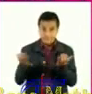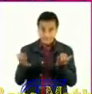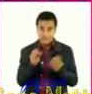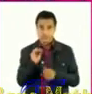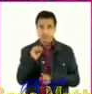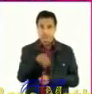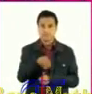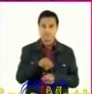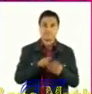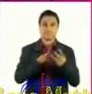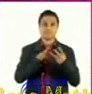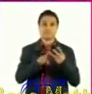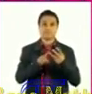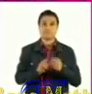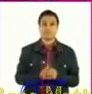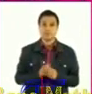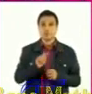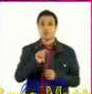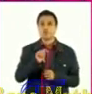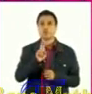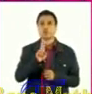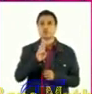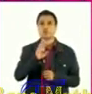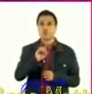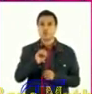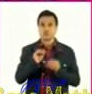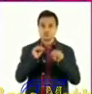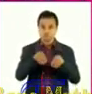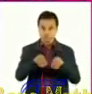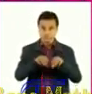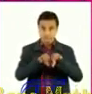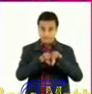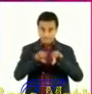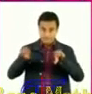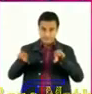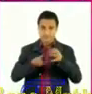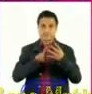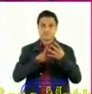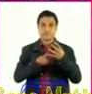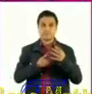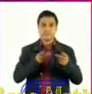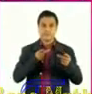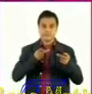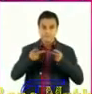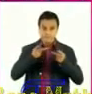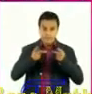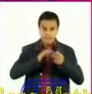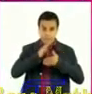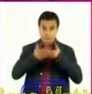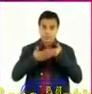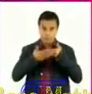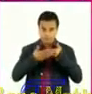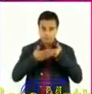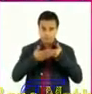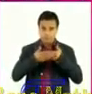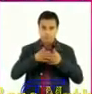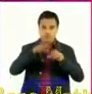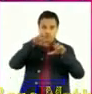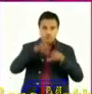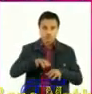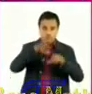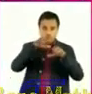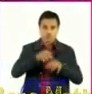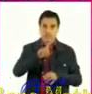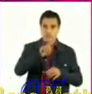3. Instalar la tubería. 4. Preparar la base para la instalación del separador de primeras lluvias.